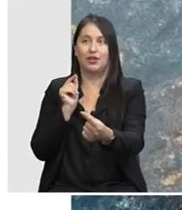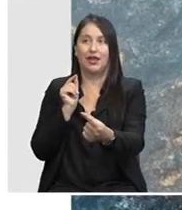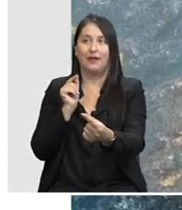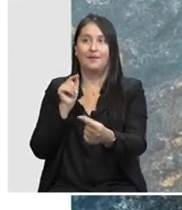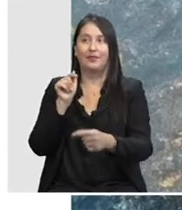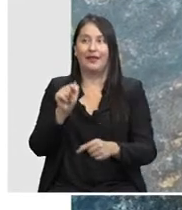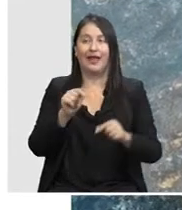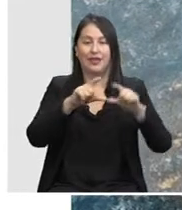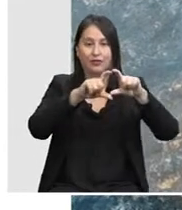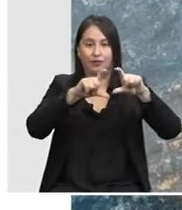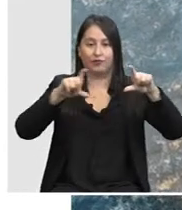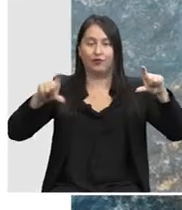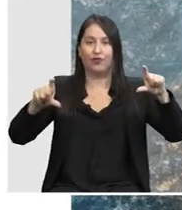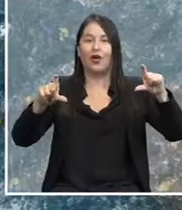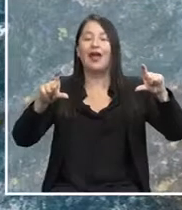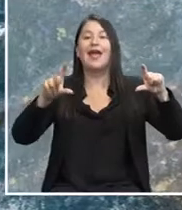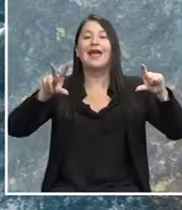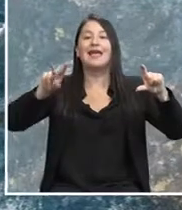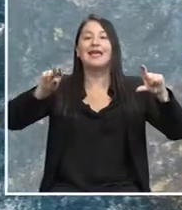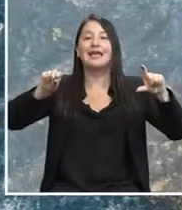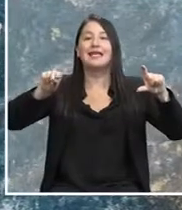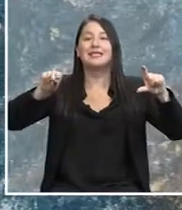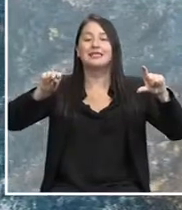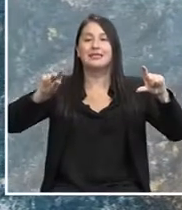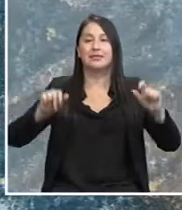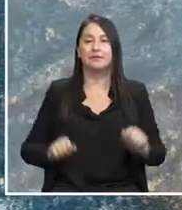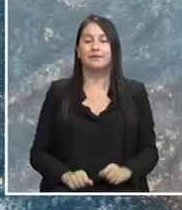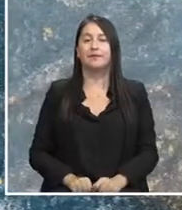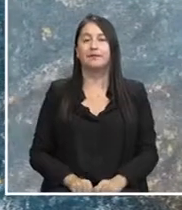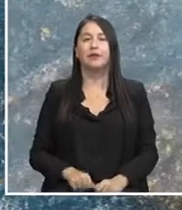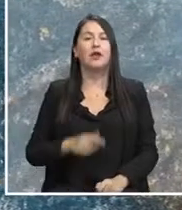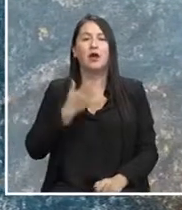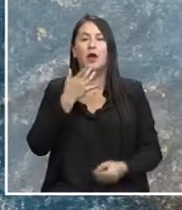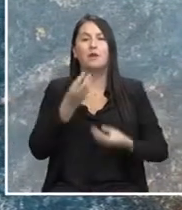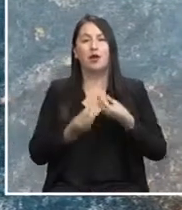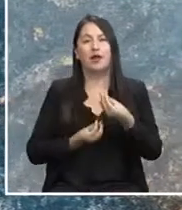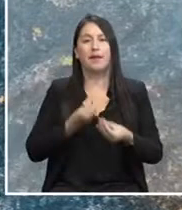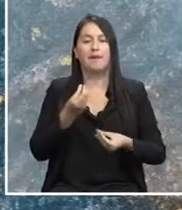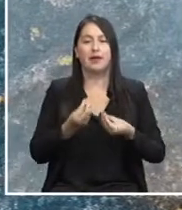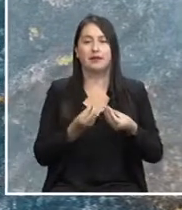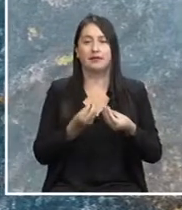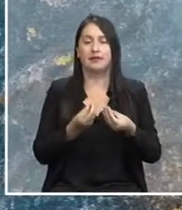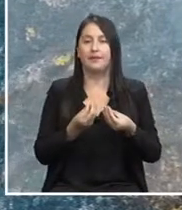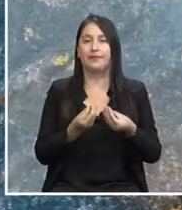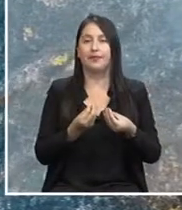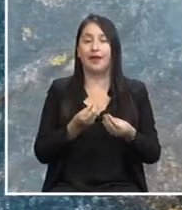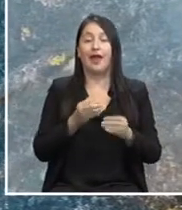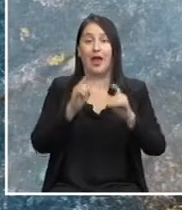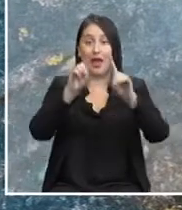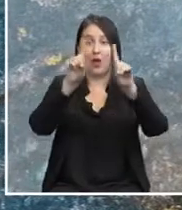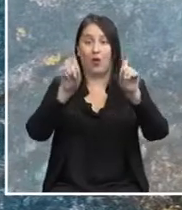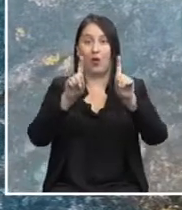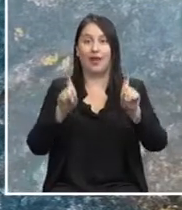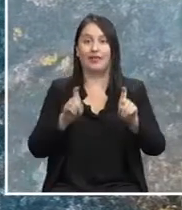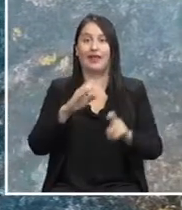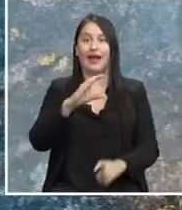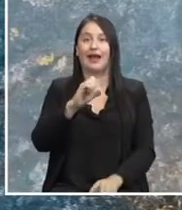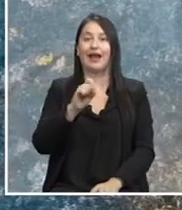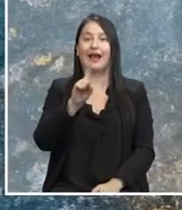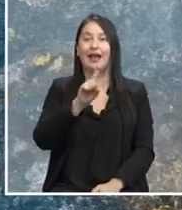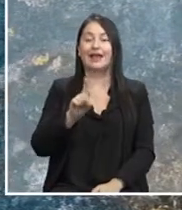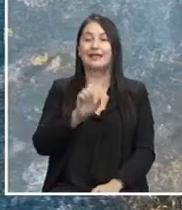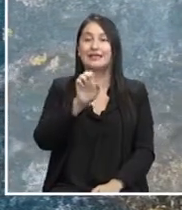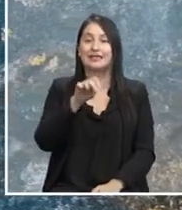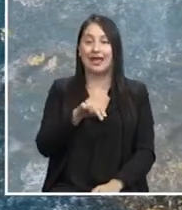que se ve en el gráfico ahí. Entonces, ¿por qué ocurre que la encuesta CASEN, que es la cifra oficial que utilizamos para medir la